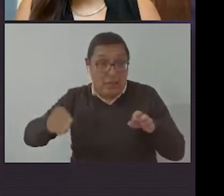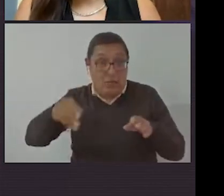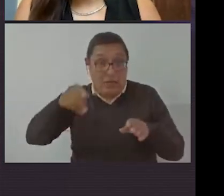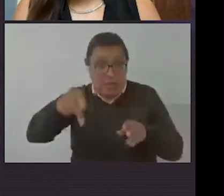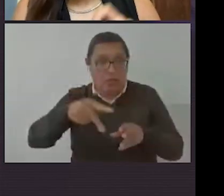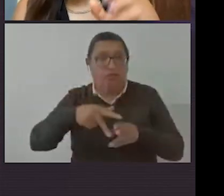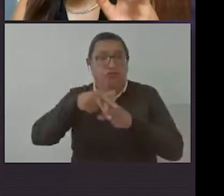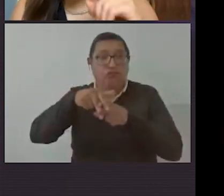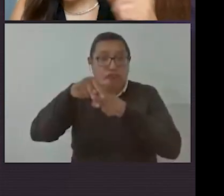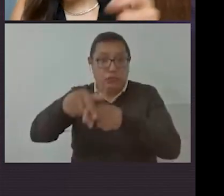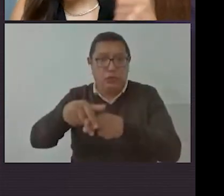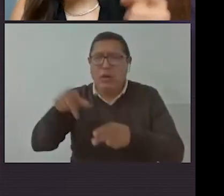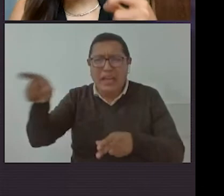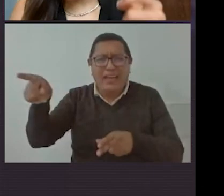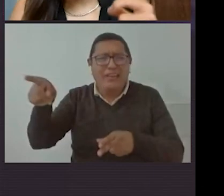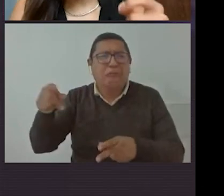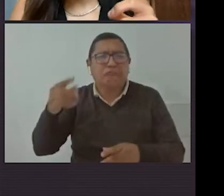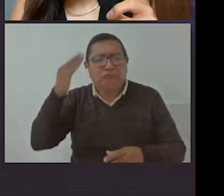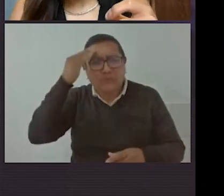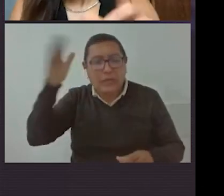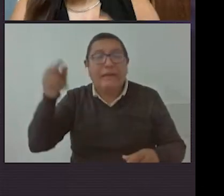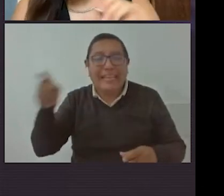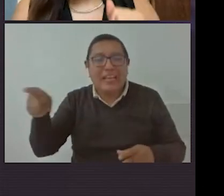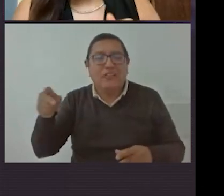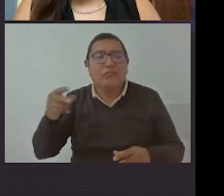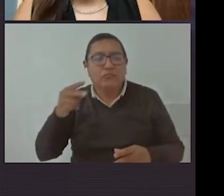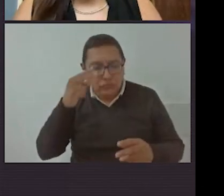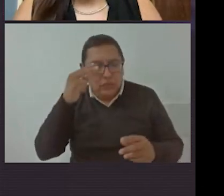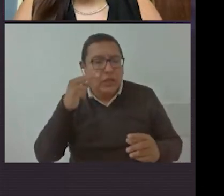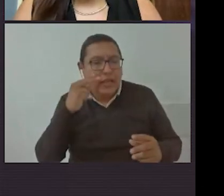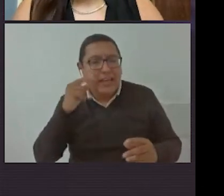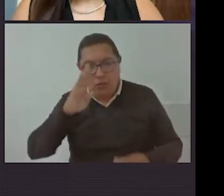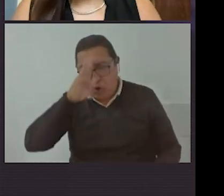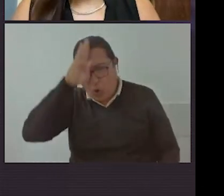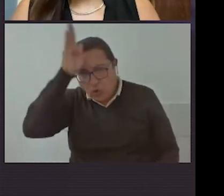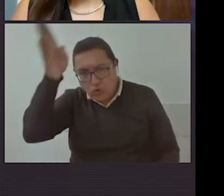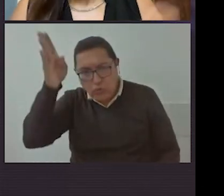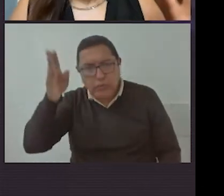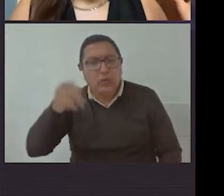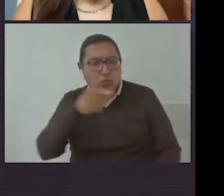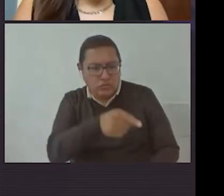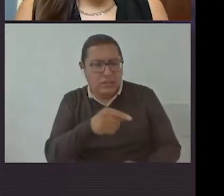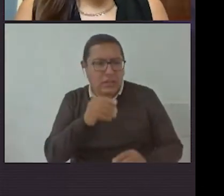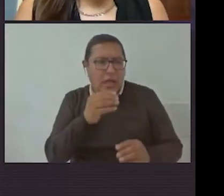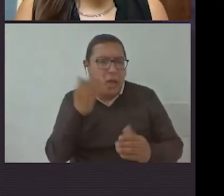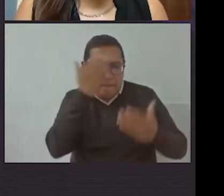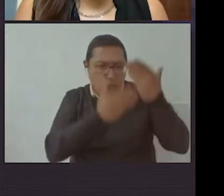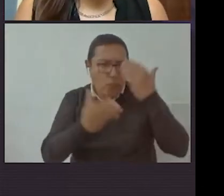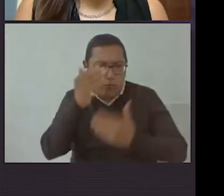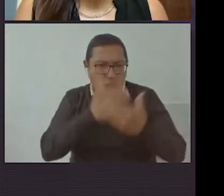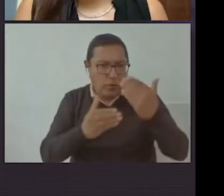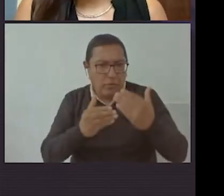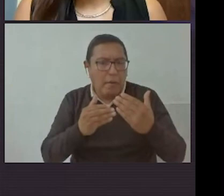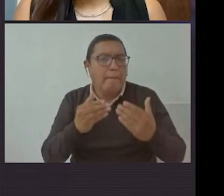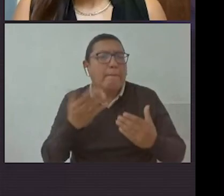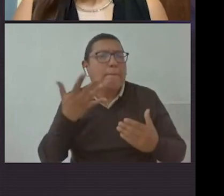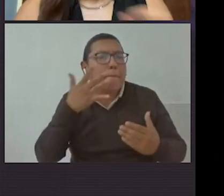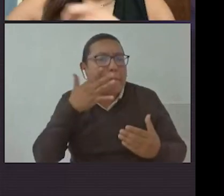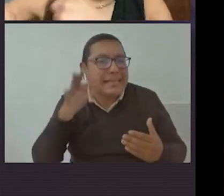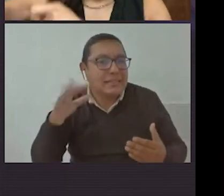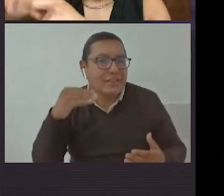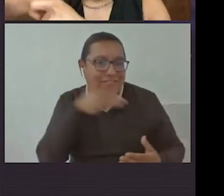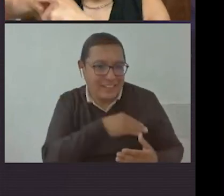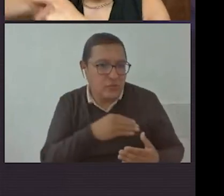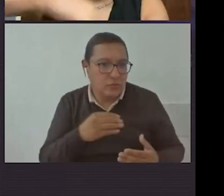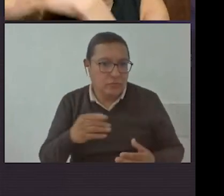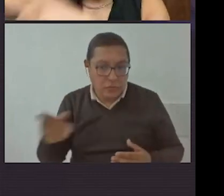Finjan que lo amarran y ahí se va a quedar. Bueno, eso empezaron a hacer.